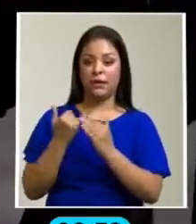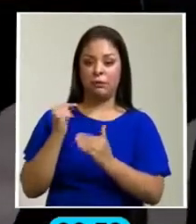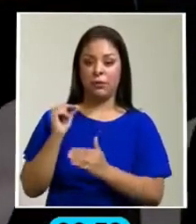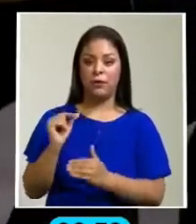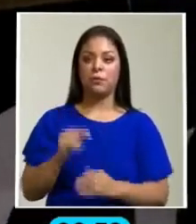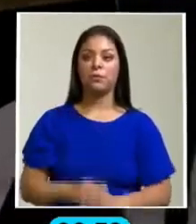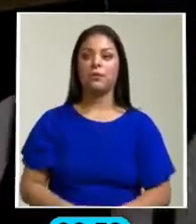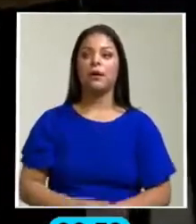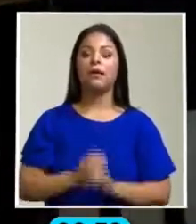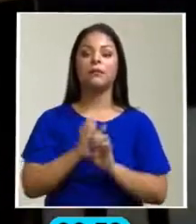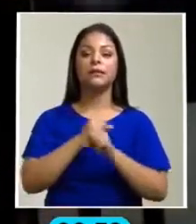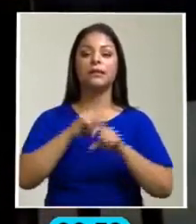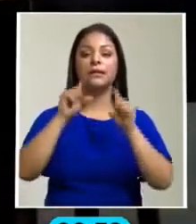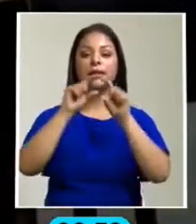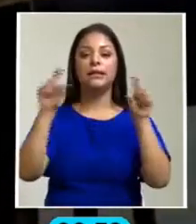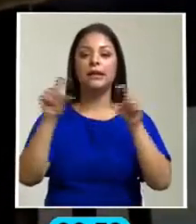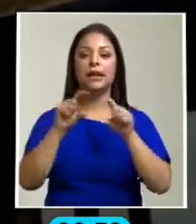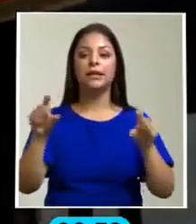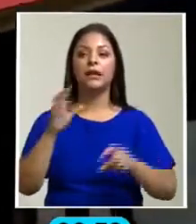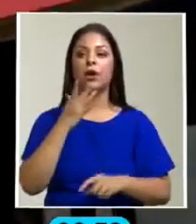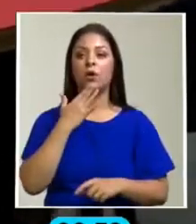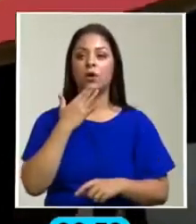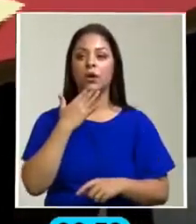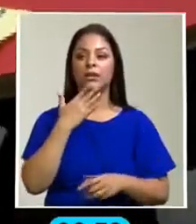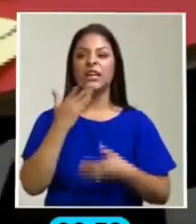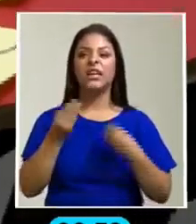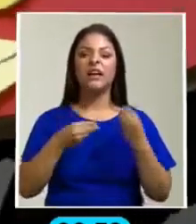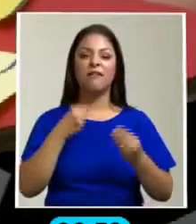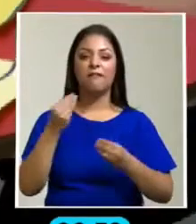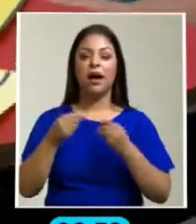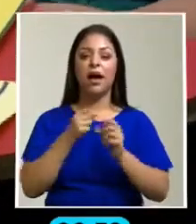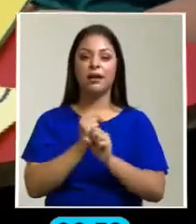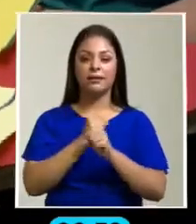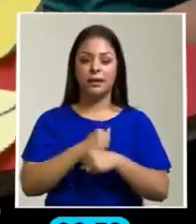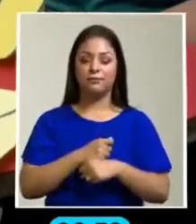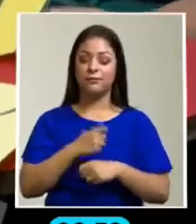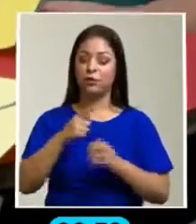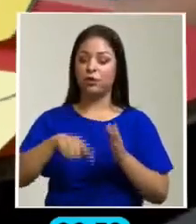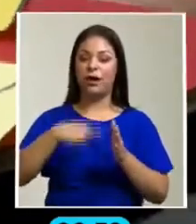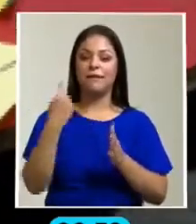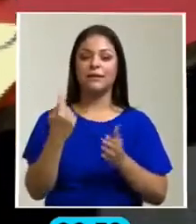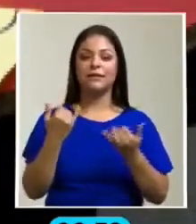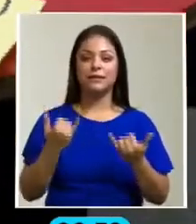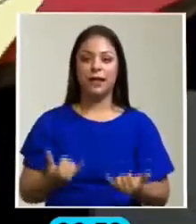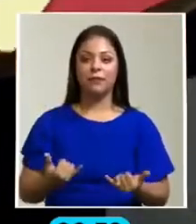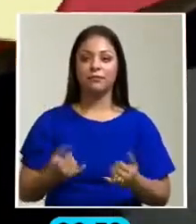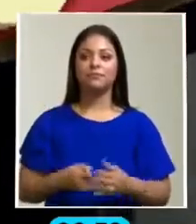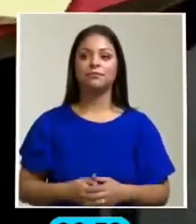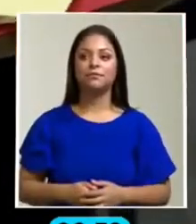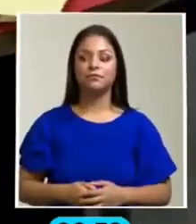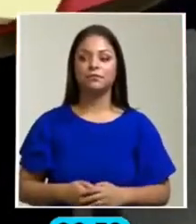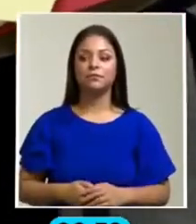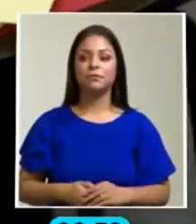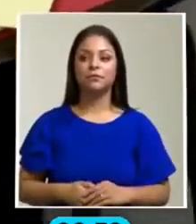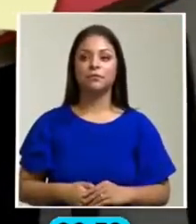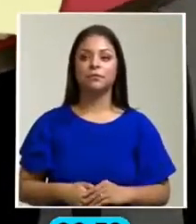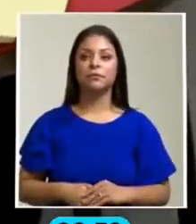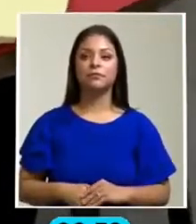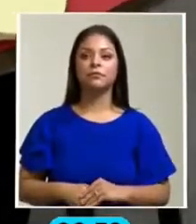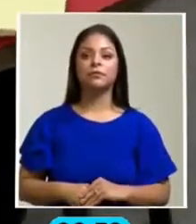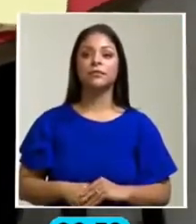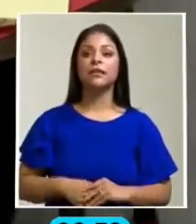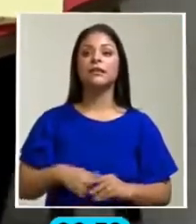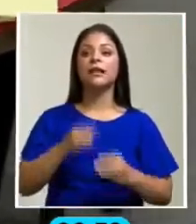de colores. ¿Qué se nos va a formar? Pero les voy a dar una pista de una vez. Ajá, es algo que se forma en el